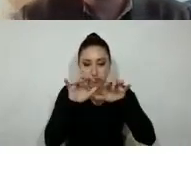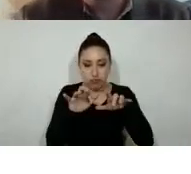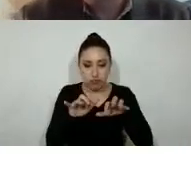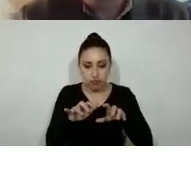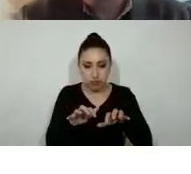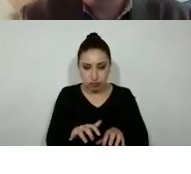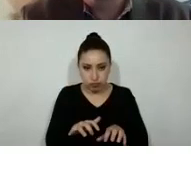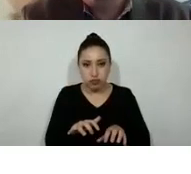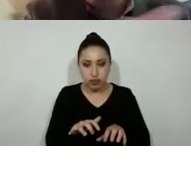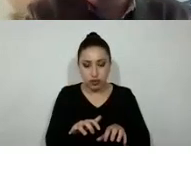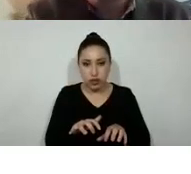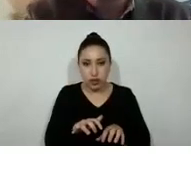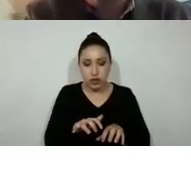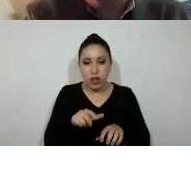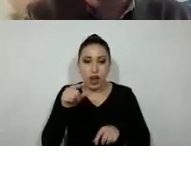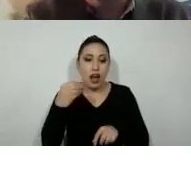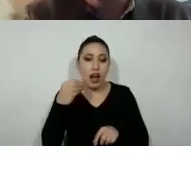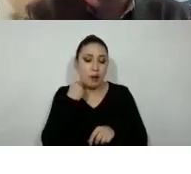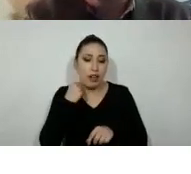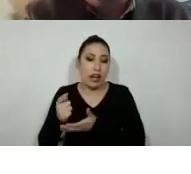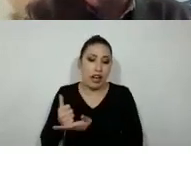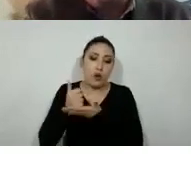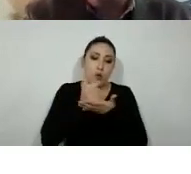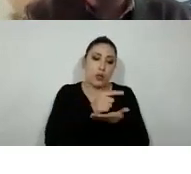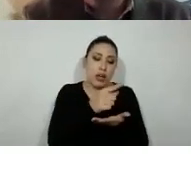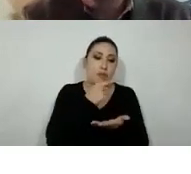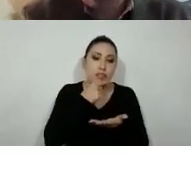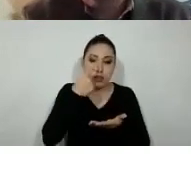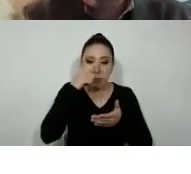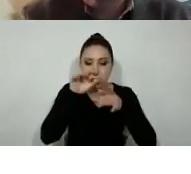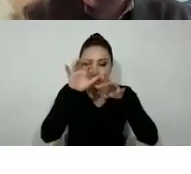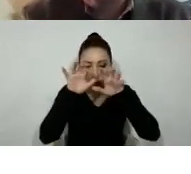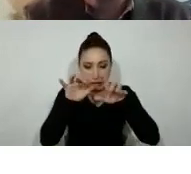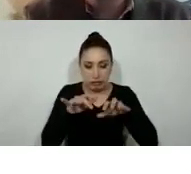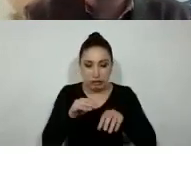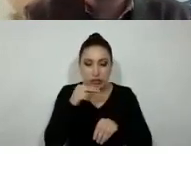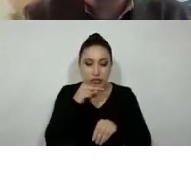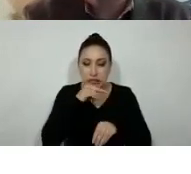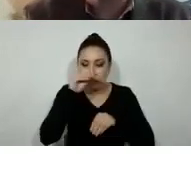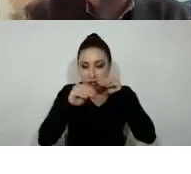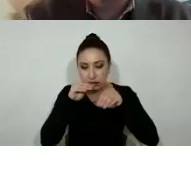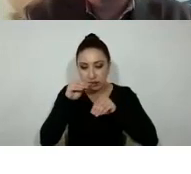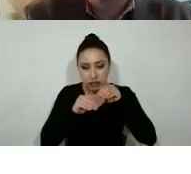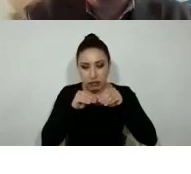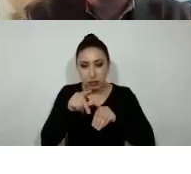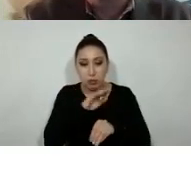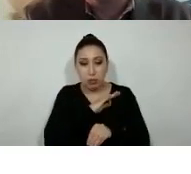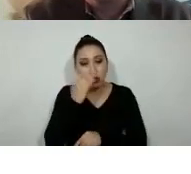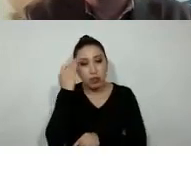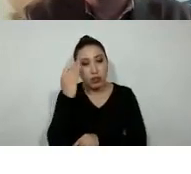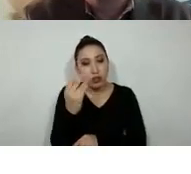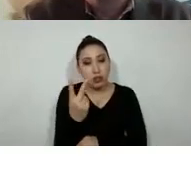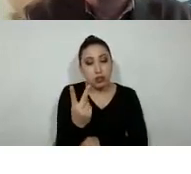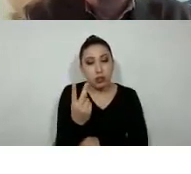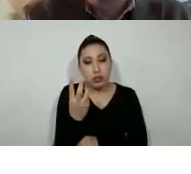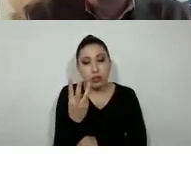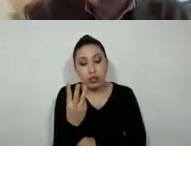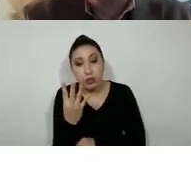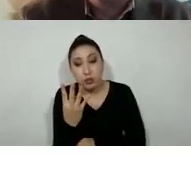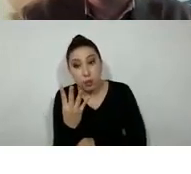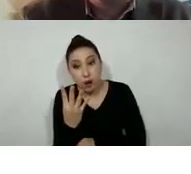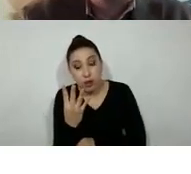informe policial homologado y junto con la persona. Ahí, en promedio, pueden pasar 2, 3, 4